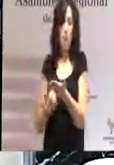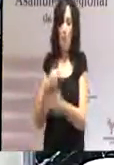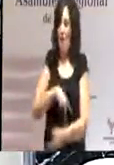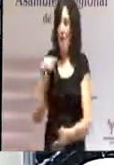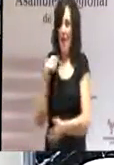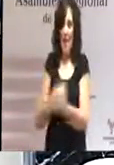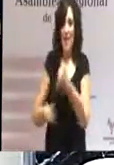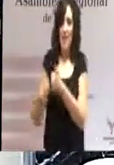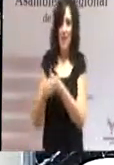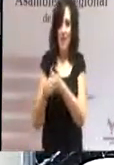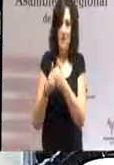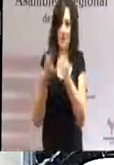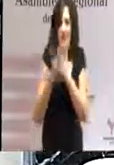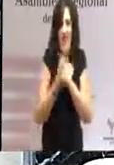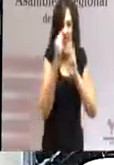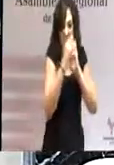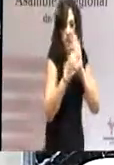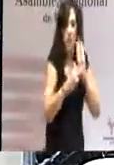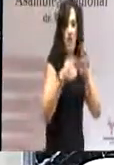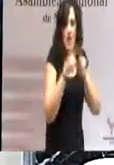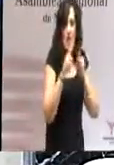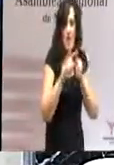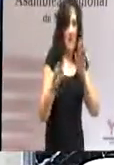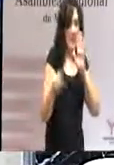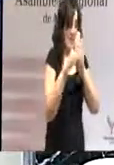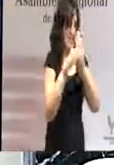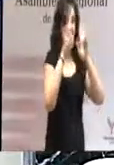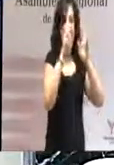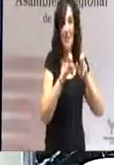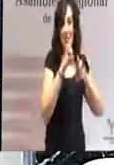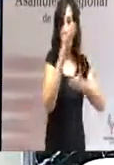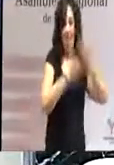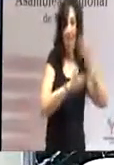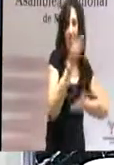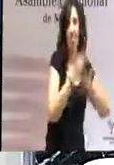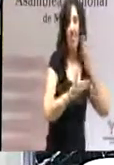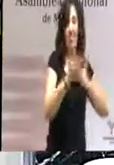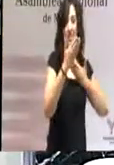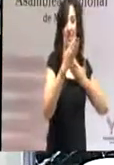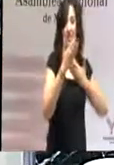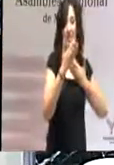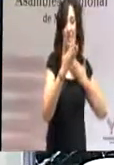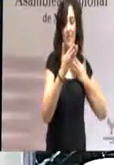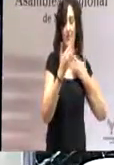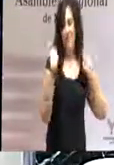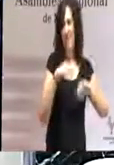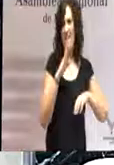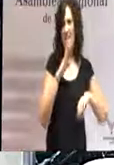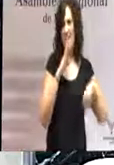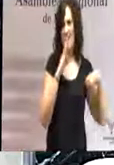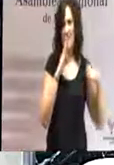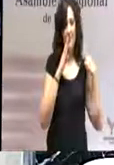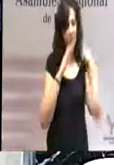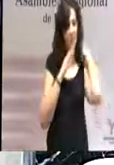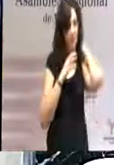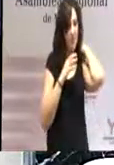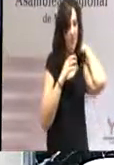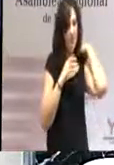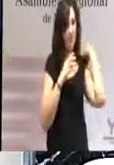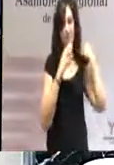Unas cláusulas con una clara ausencia de reciprocidad, como ya se ha dicho como ya se ha dicho, por los